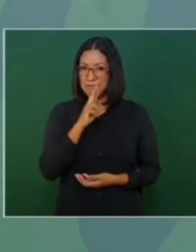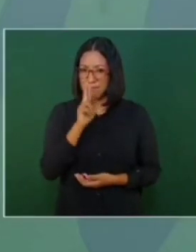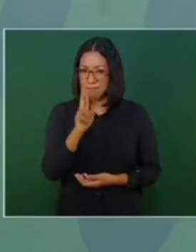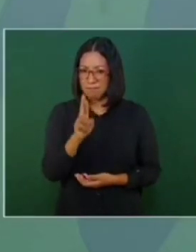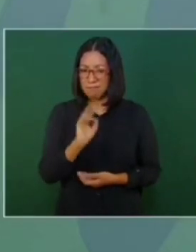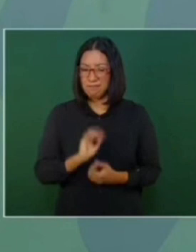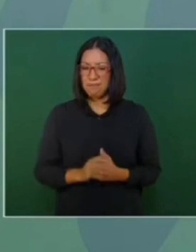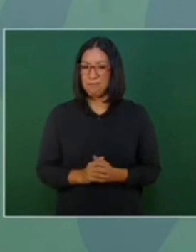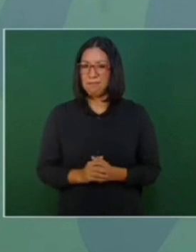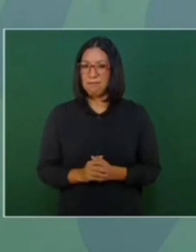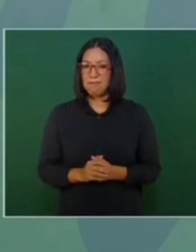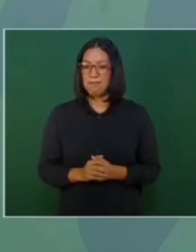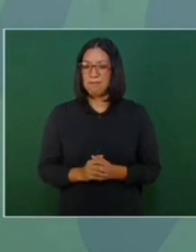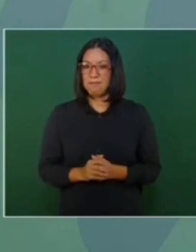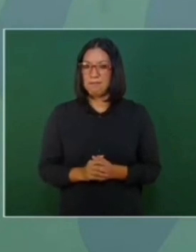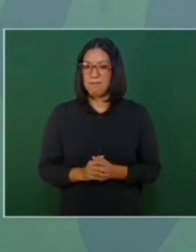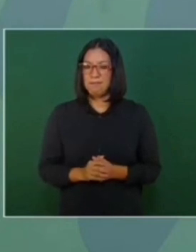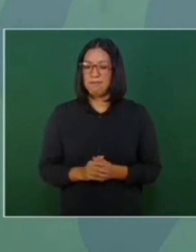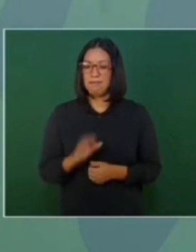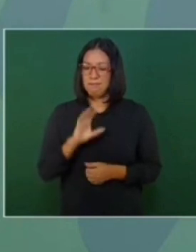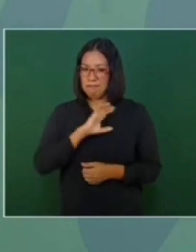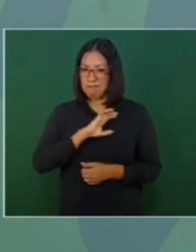con